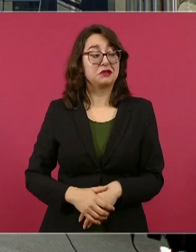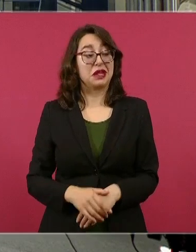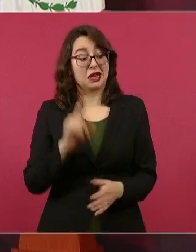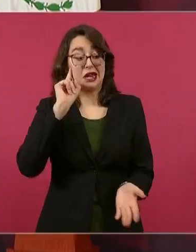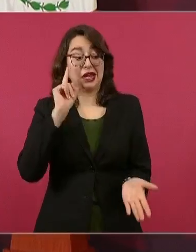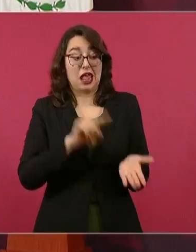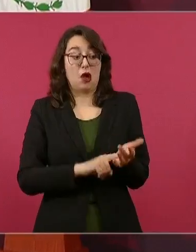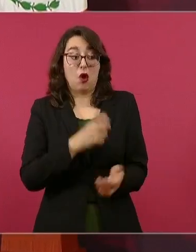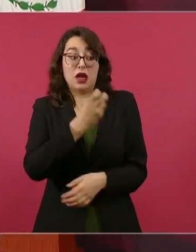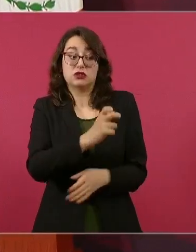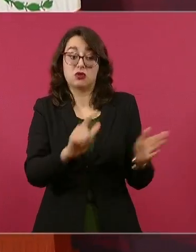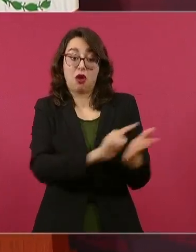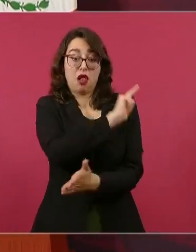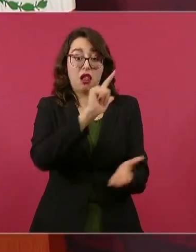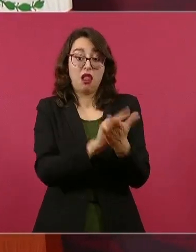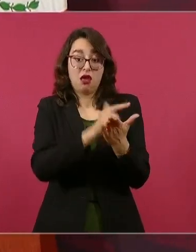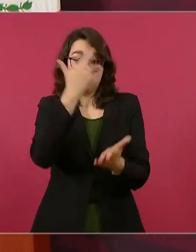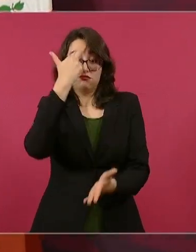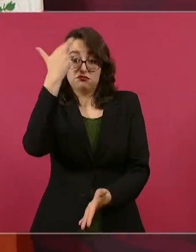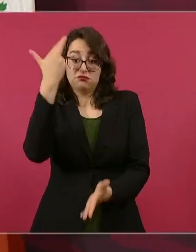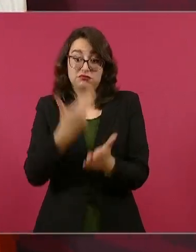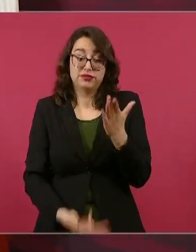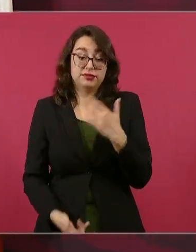Es mejor